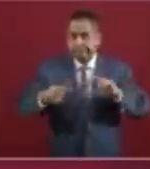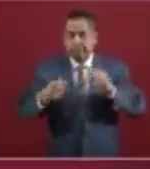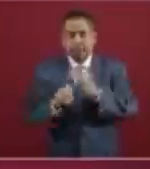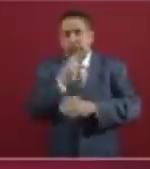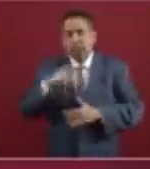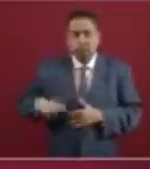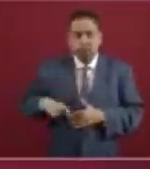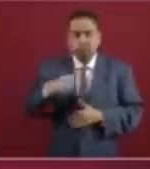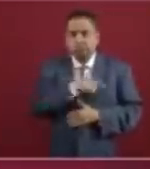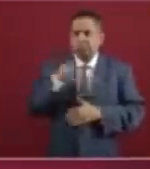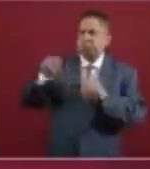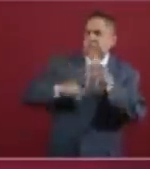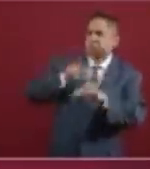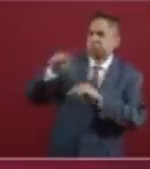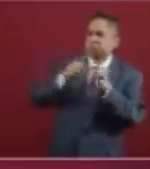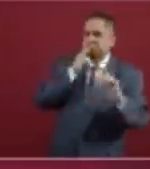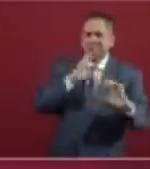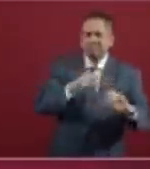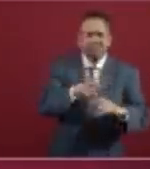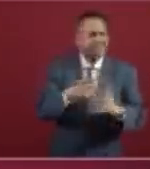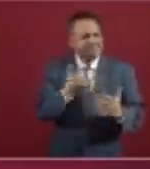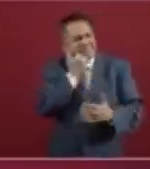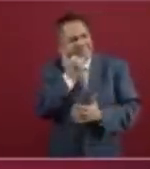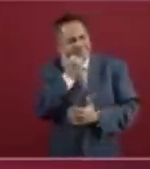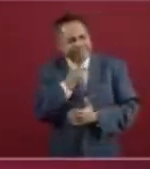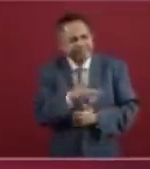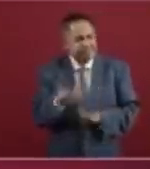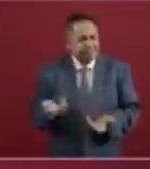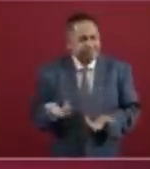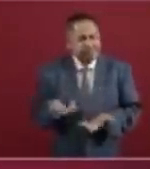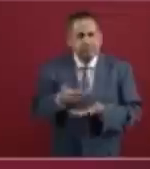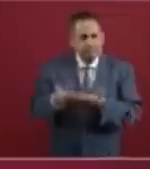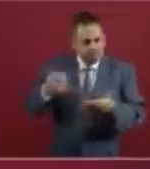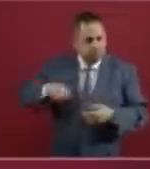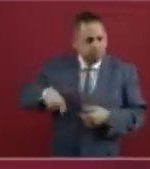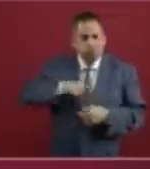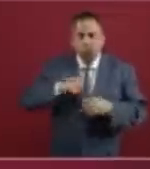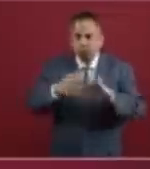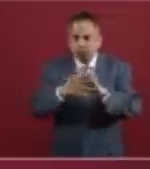planteando que las cosas sean distintas, que se dignifique